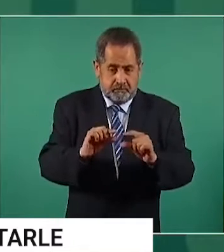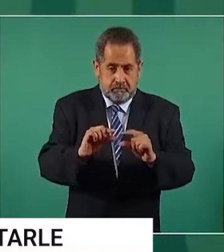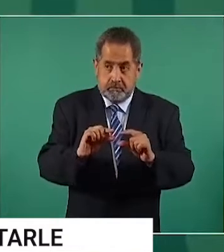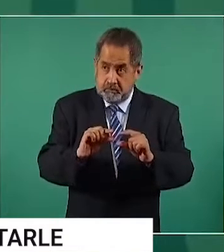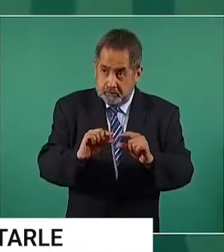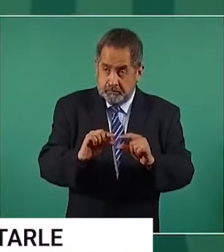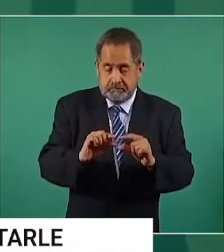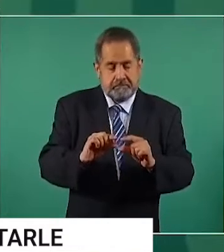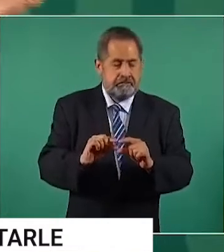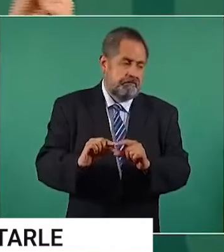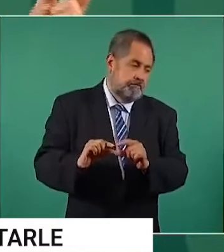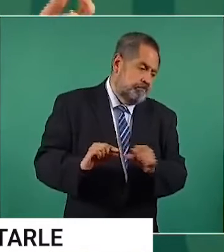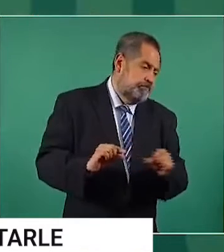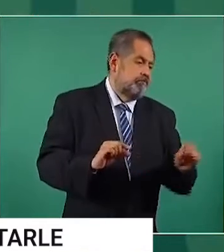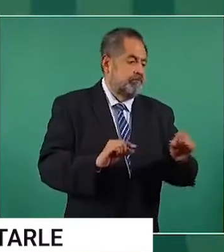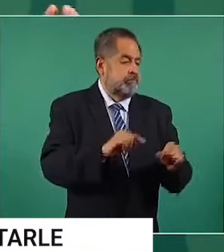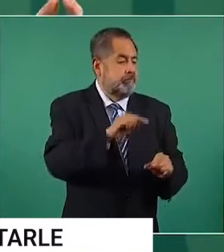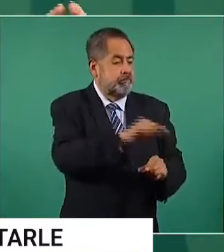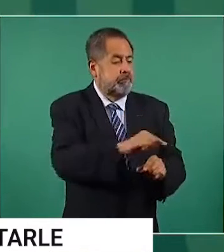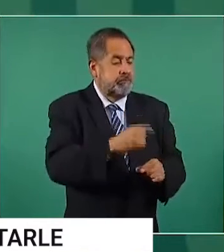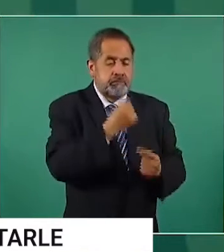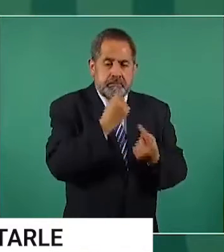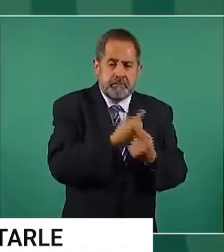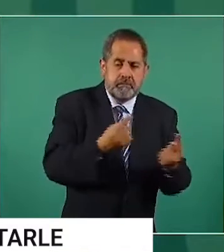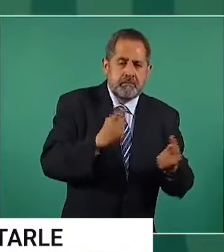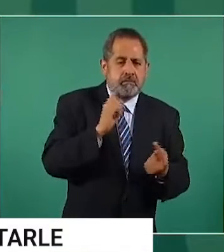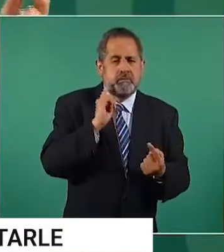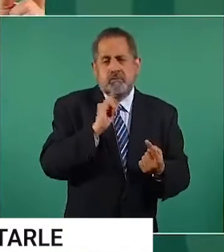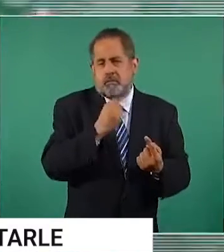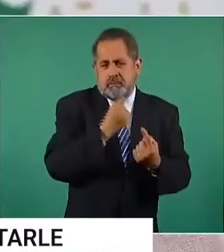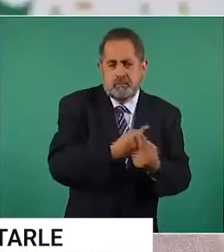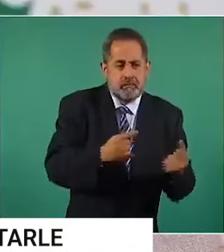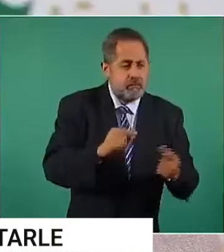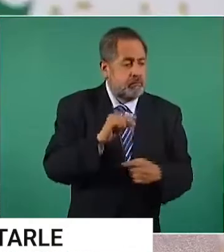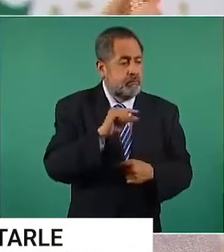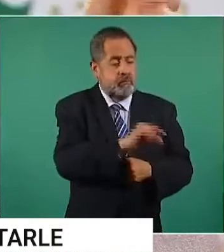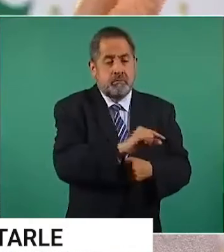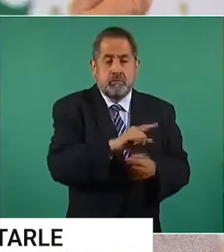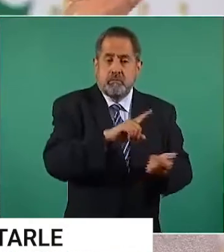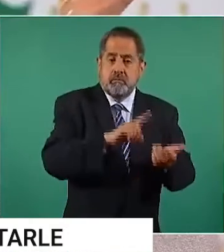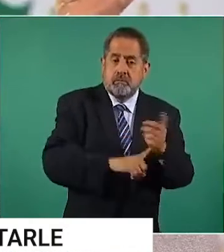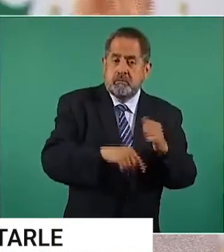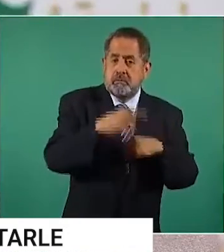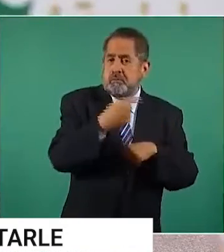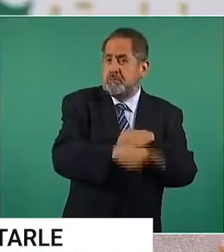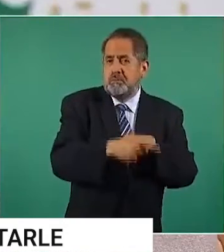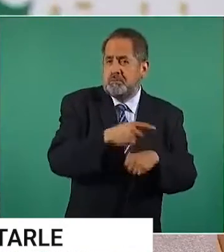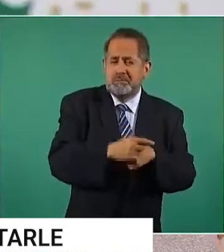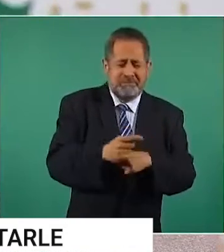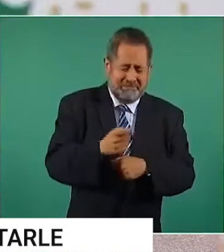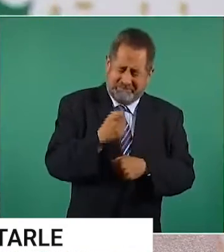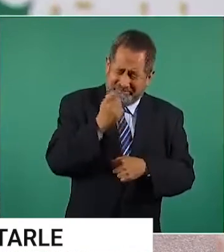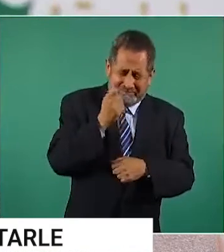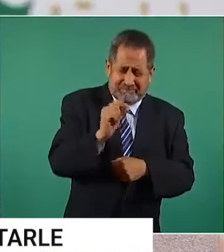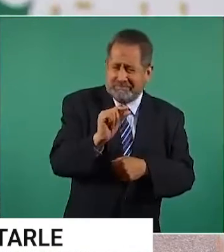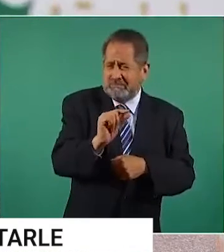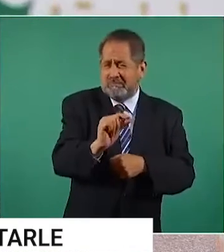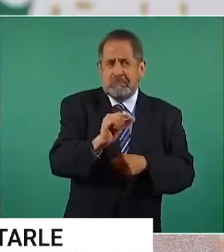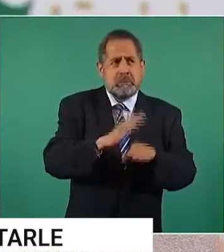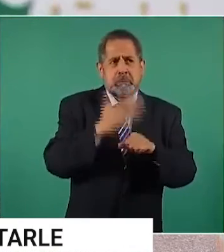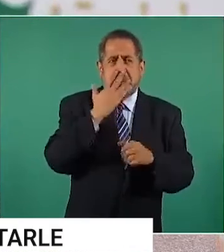desviara hacia un niño o una niña cuyo riesgo es considerablemente